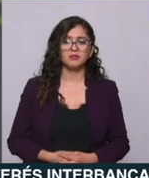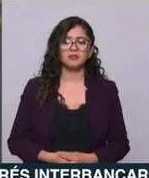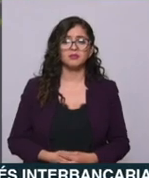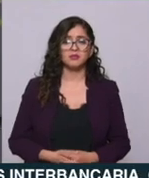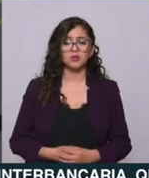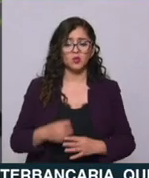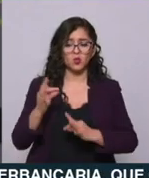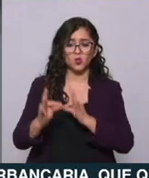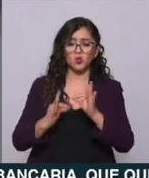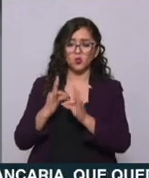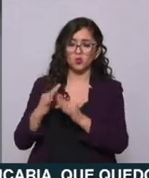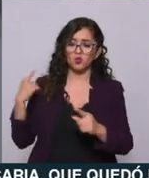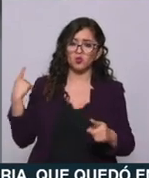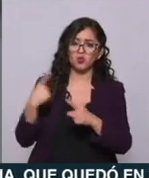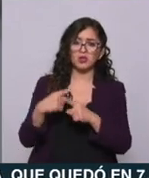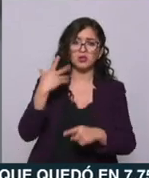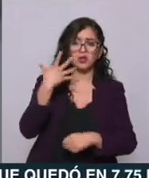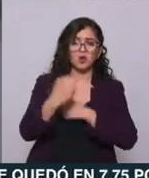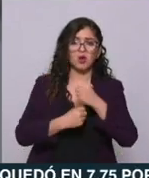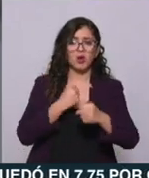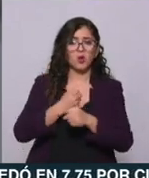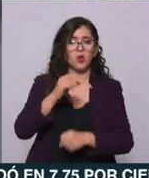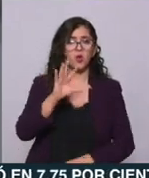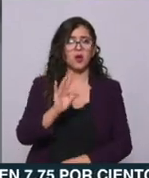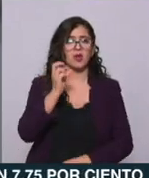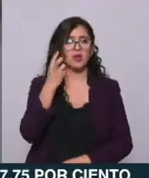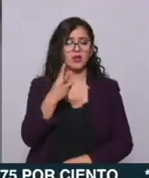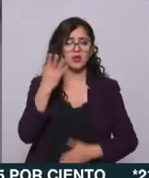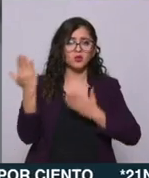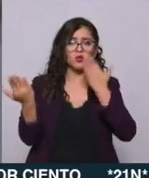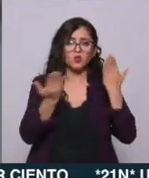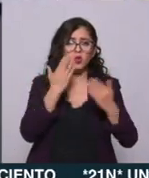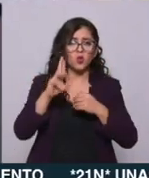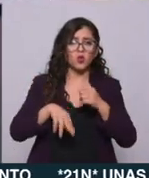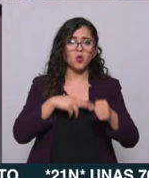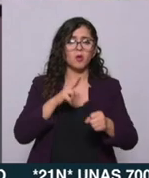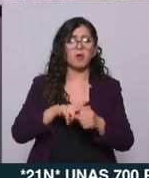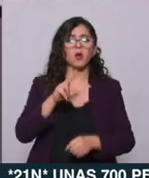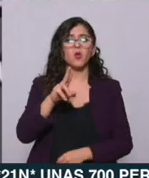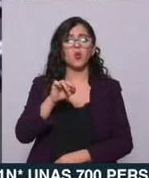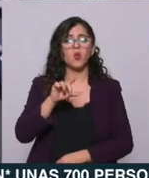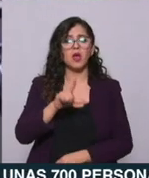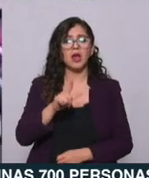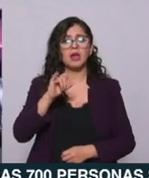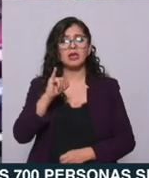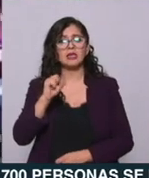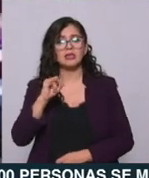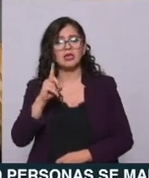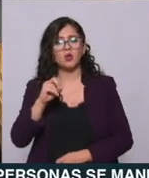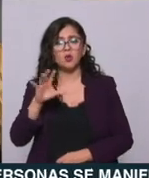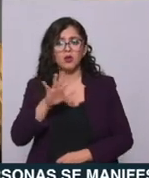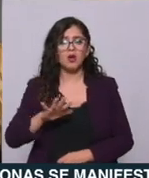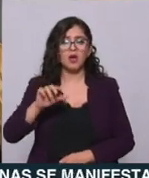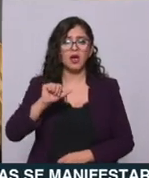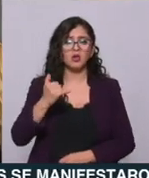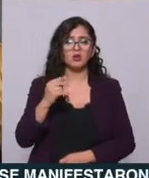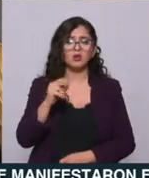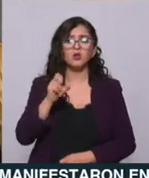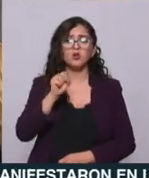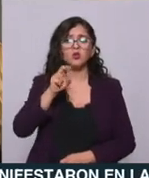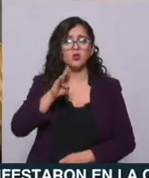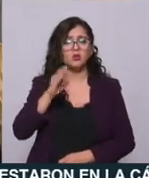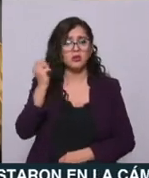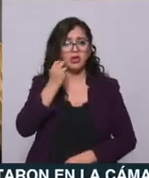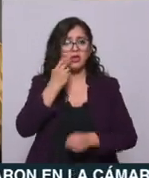Al cumplirse 5 años de la desaparición de los 43 estudiantes de la Normal Rural Isidro Burgos de Ayotzinapa, el subsecretario de